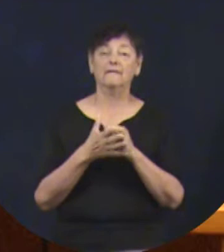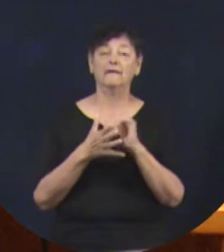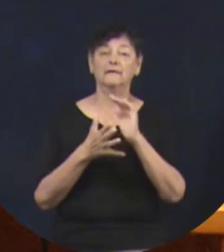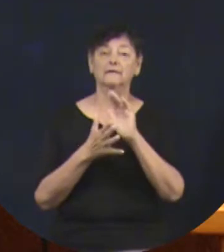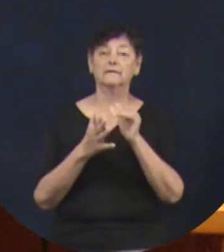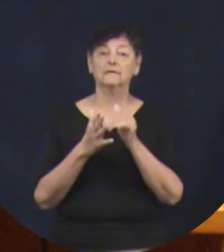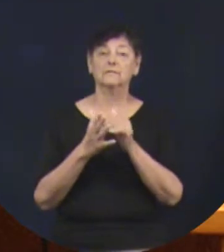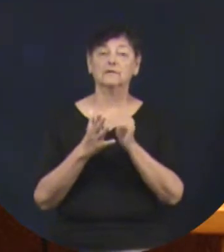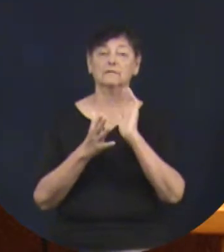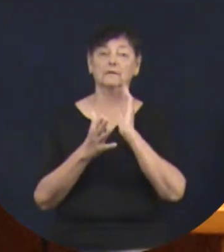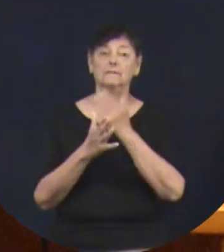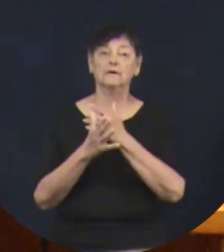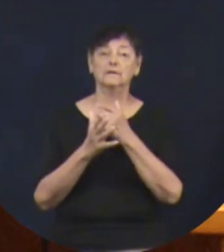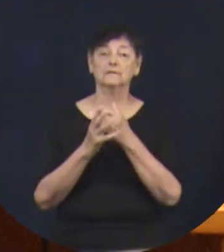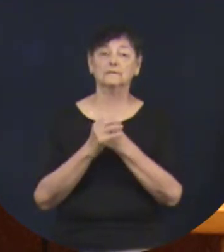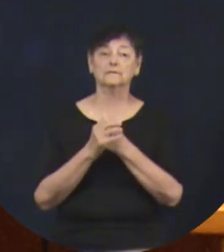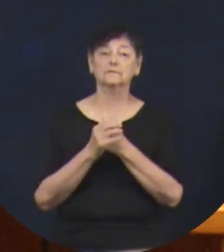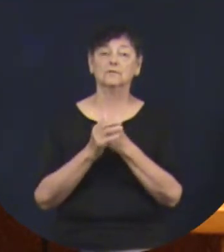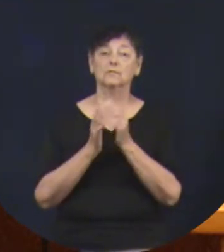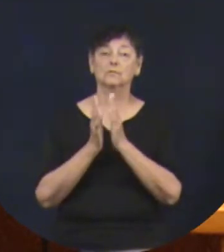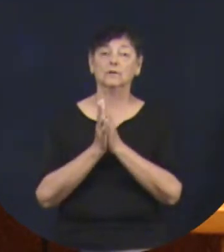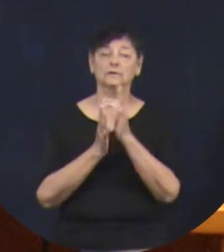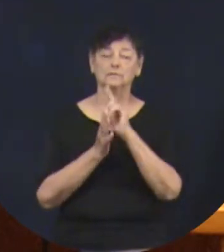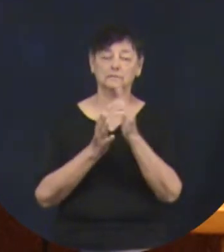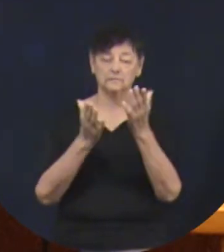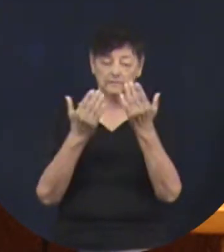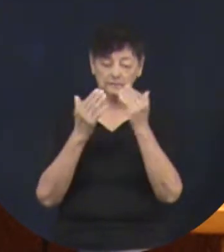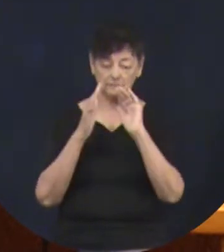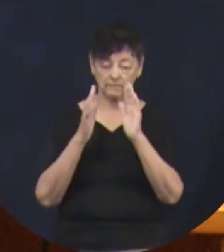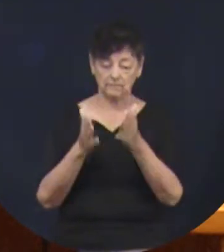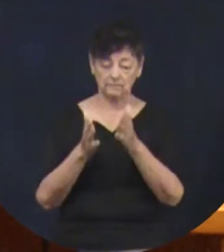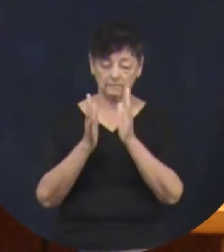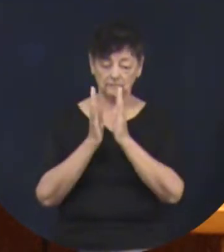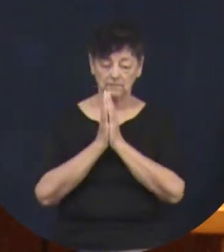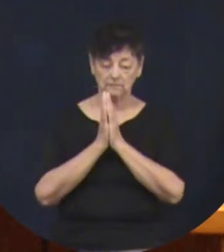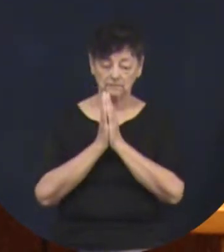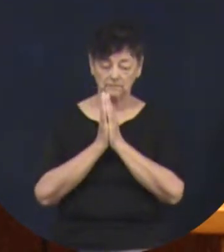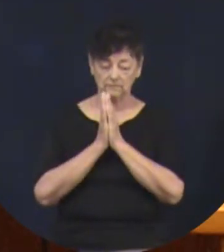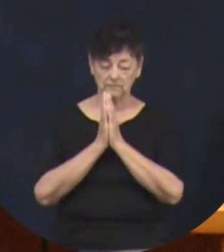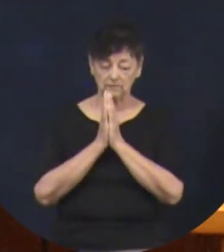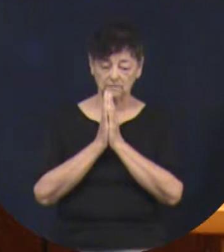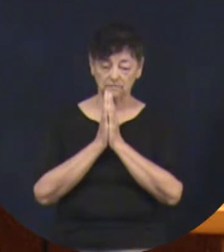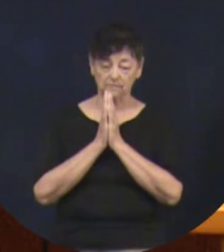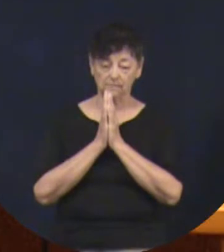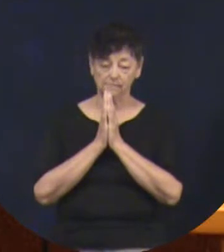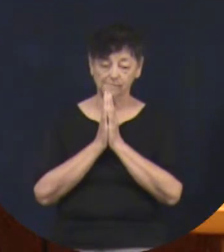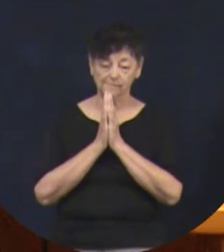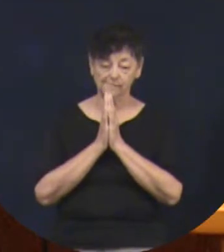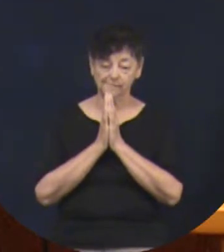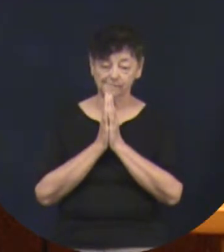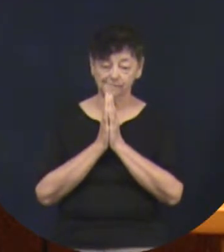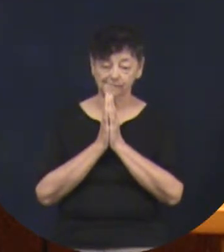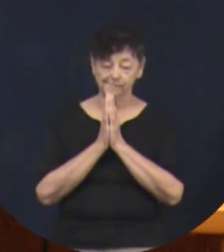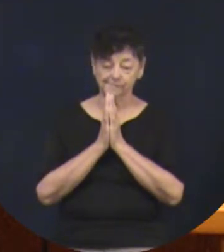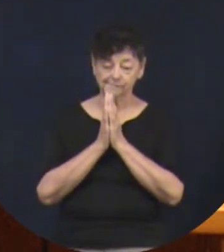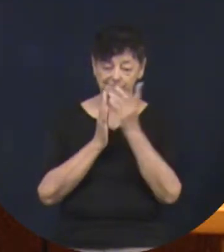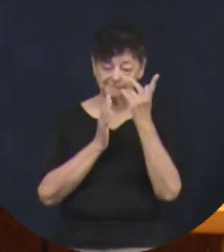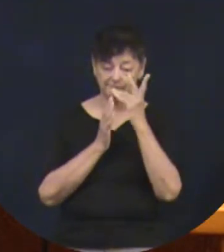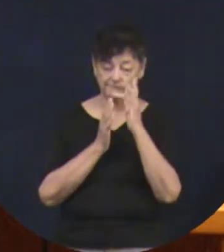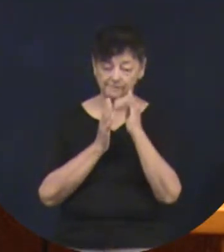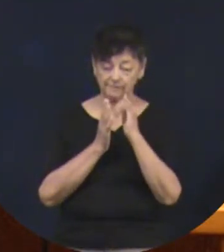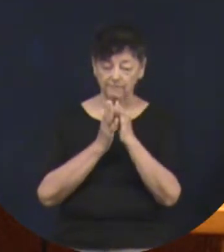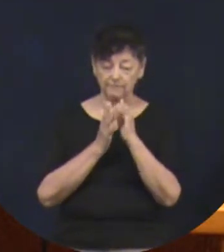medio de nosotros. Roguemos al Señor. Señor, escucha nuestra oración. Por